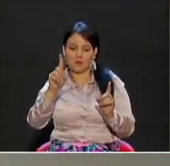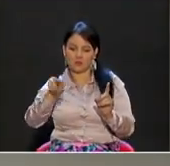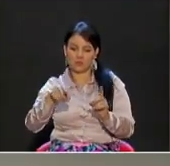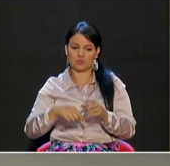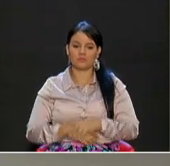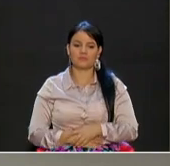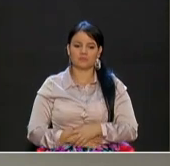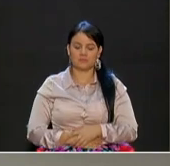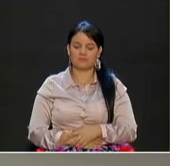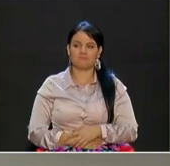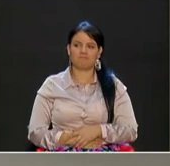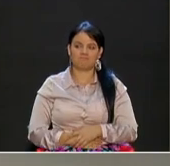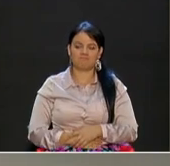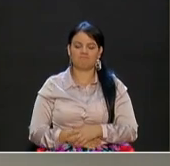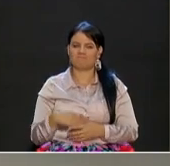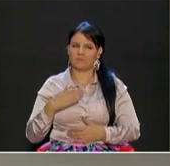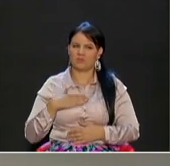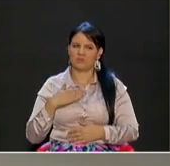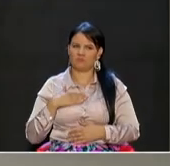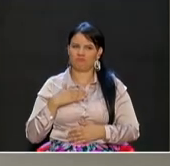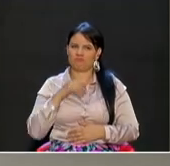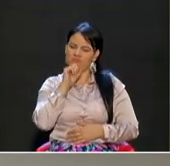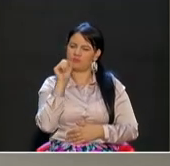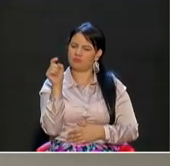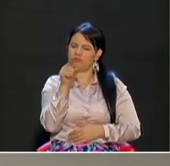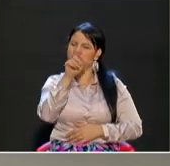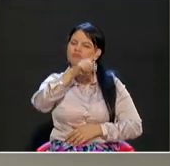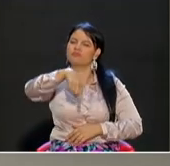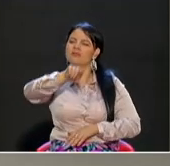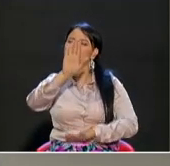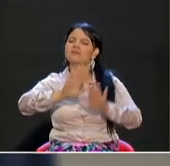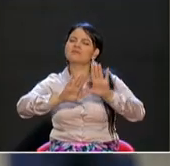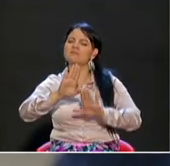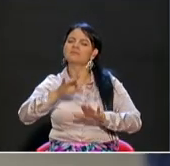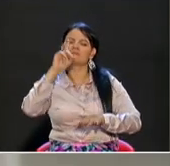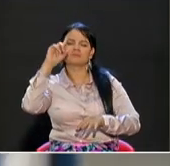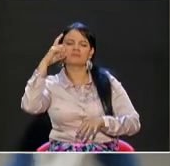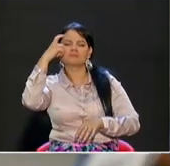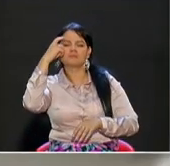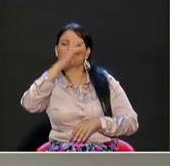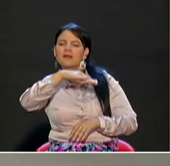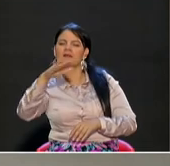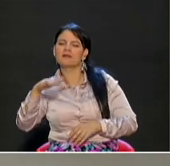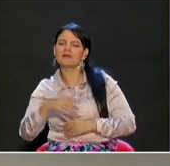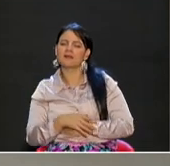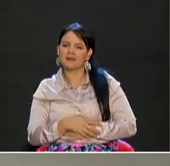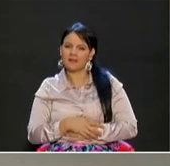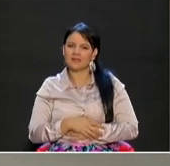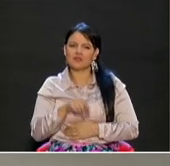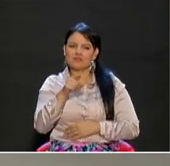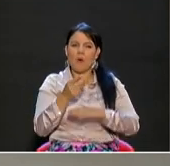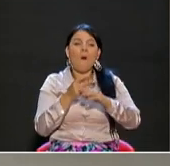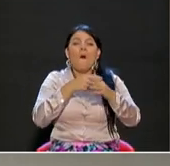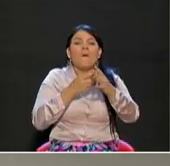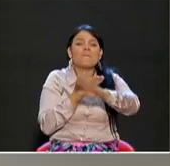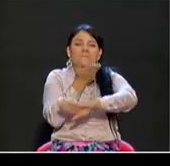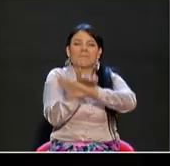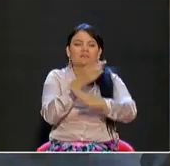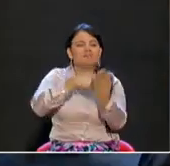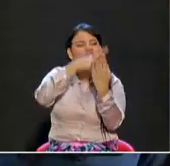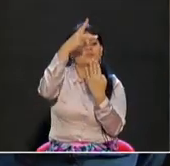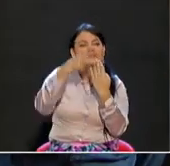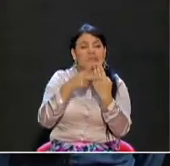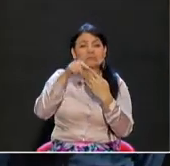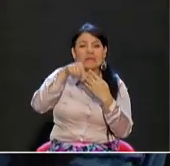juan carlos ángel y mi pregunta para los candidatos en la gobernación de antioquia es cuál es su proyecto bandera en infraestructura para antioquia